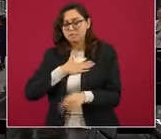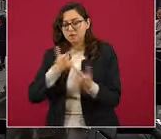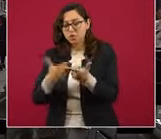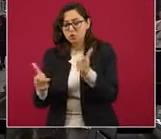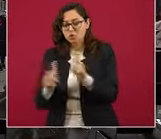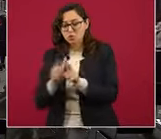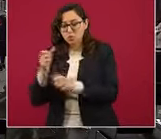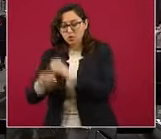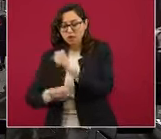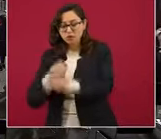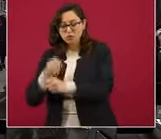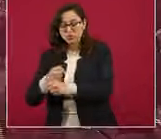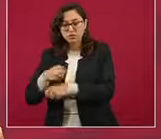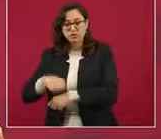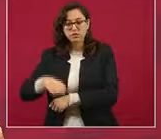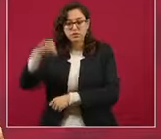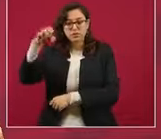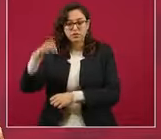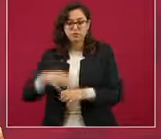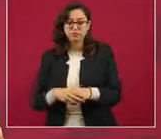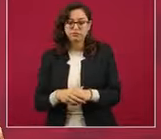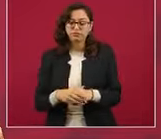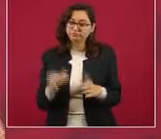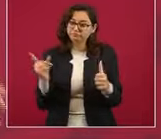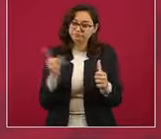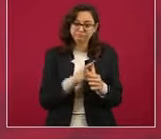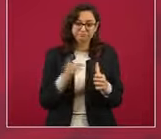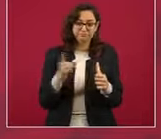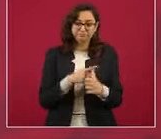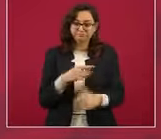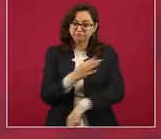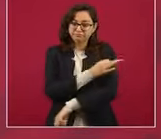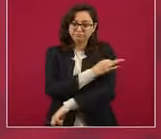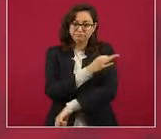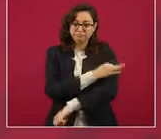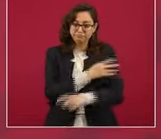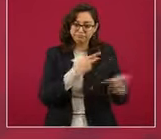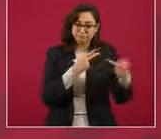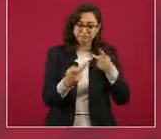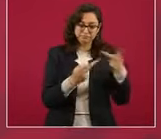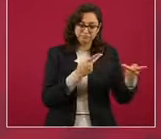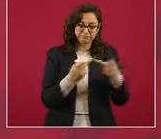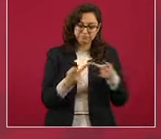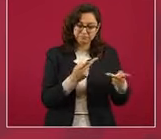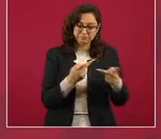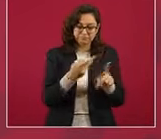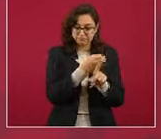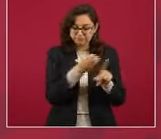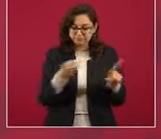primero el plan de vacunación, los médicos, las enfermeras,